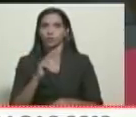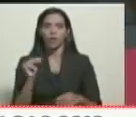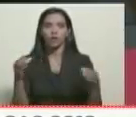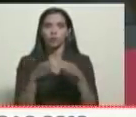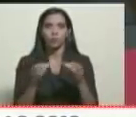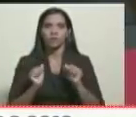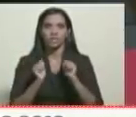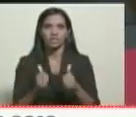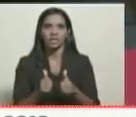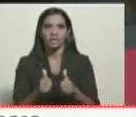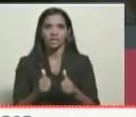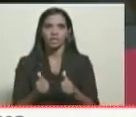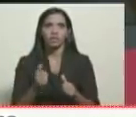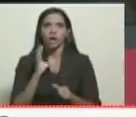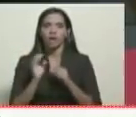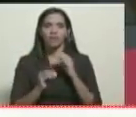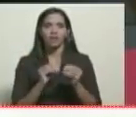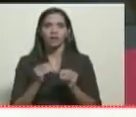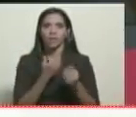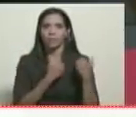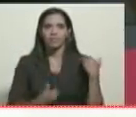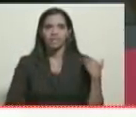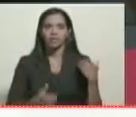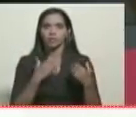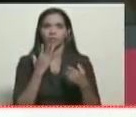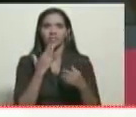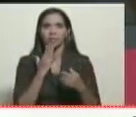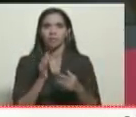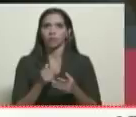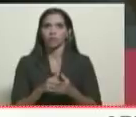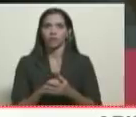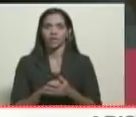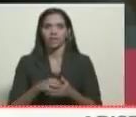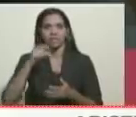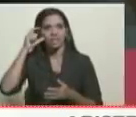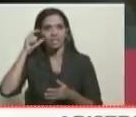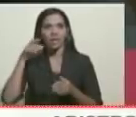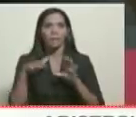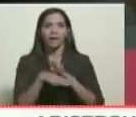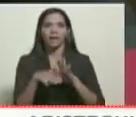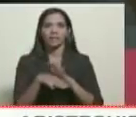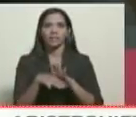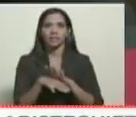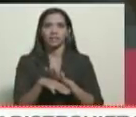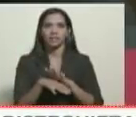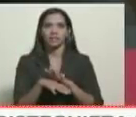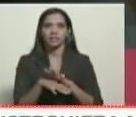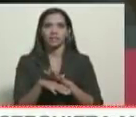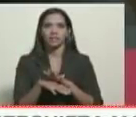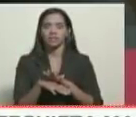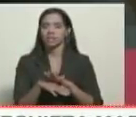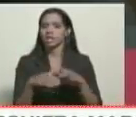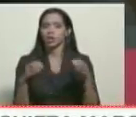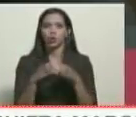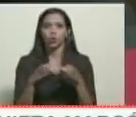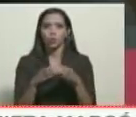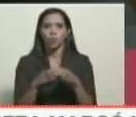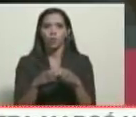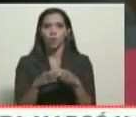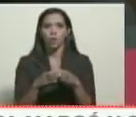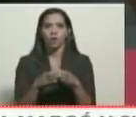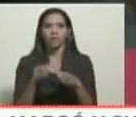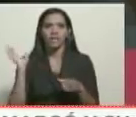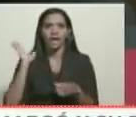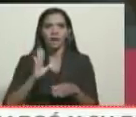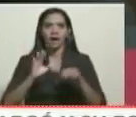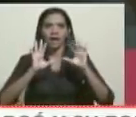inicial. Yo conversaba con el presidente, por ejemplo, ese día martes, y el grupo no llegaba a 10,